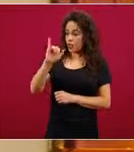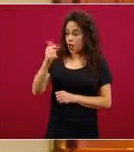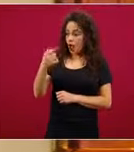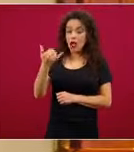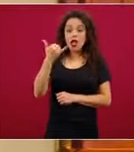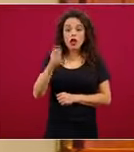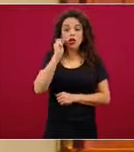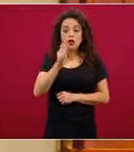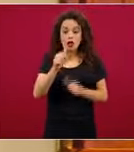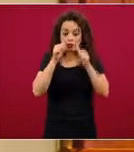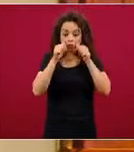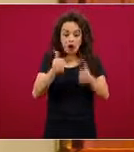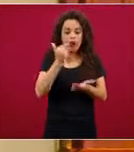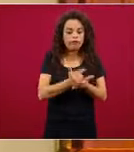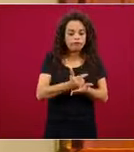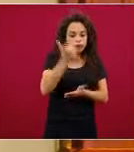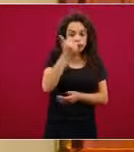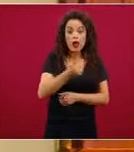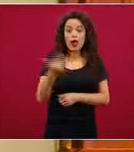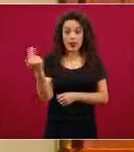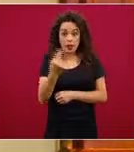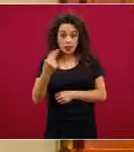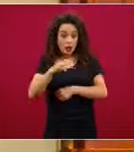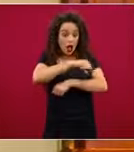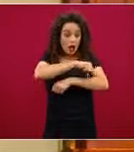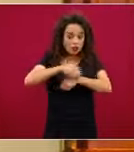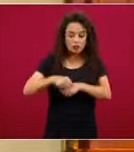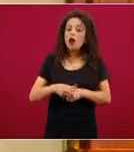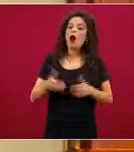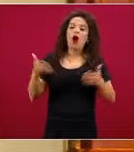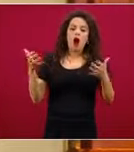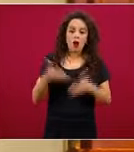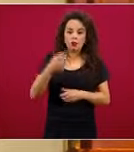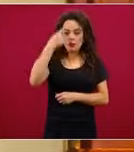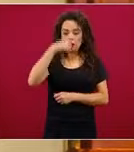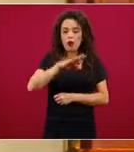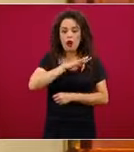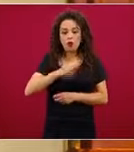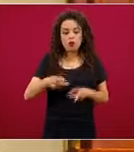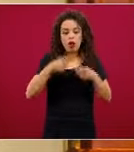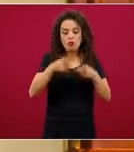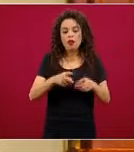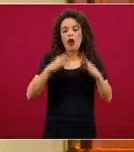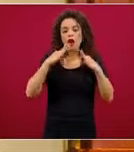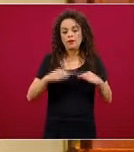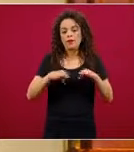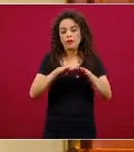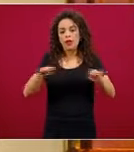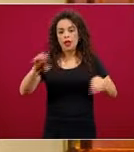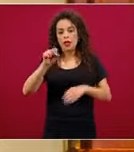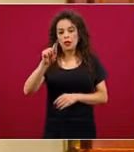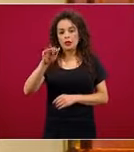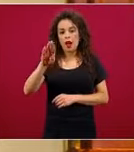urgencia, el trauma, la cirugía que se requiera, para poder estabilizar a los pacientes y hospitalizarlos en